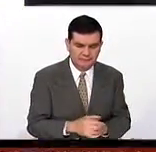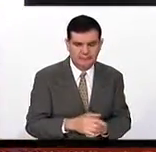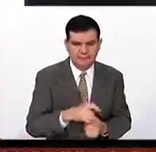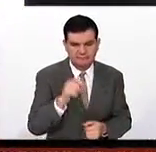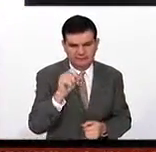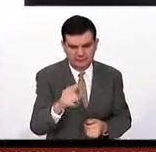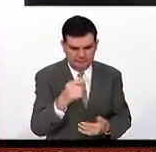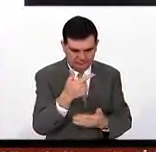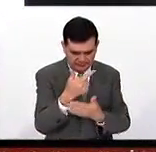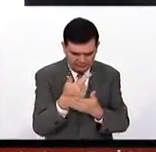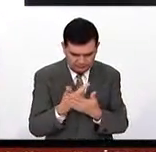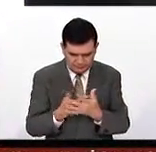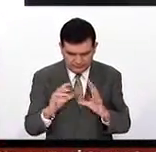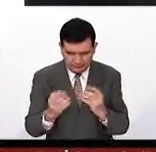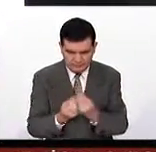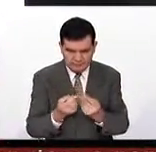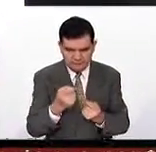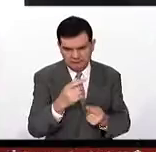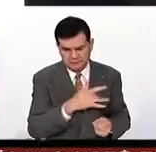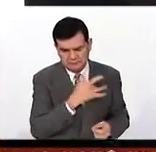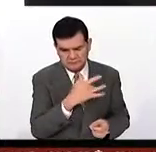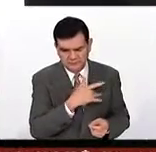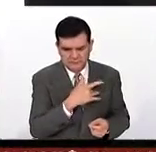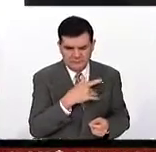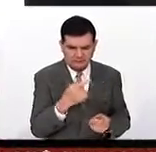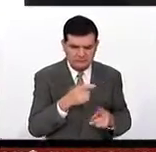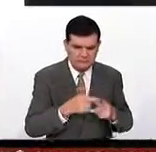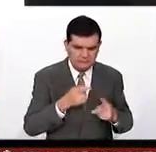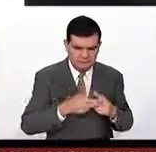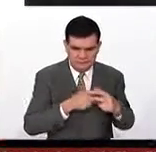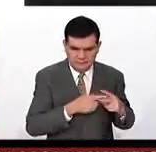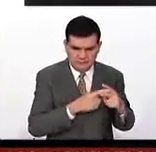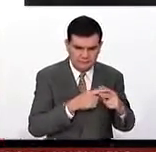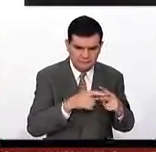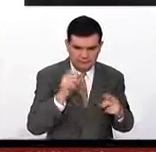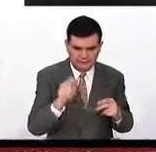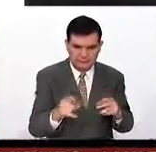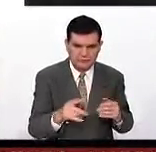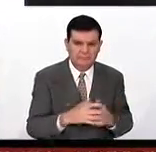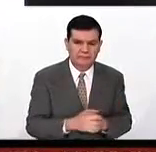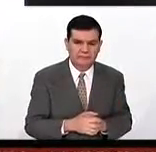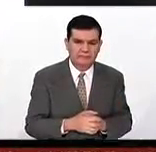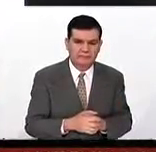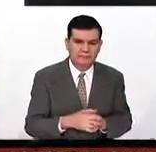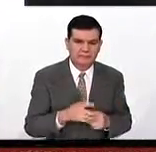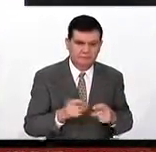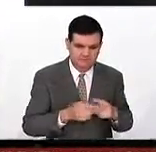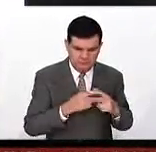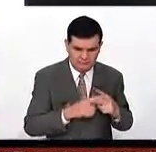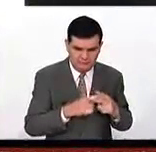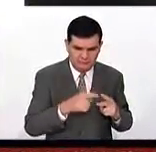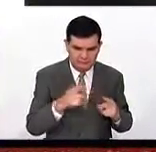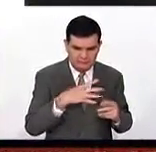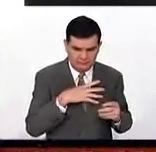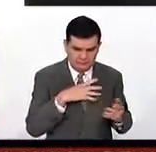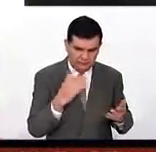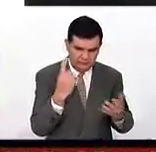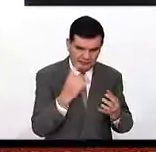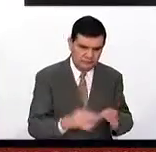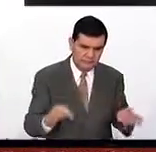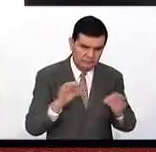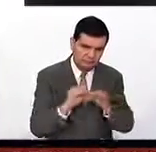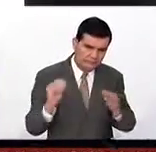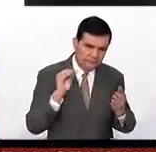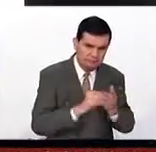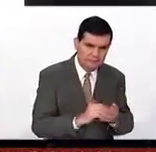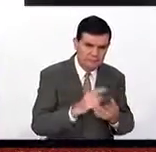de cifras podríamos pensar los sobre todo las cifras de los propios hogares son las son las cifras que más nos importan en estos